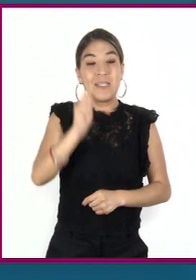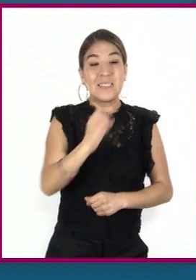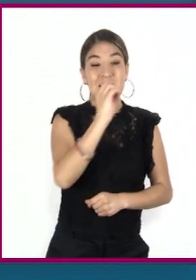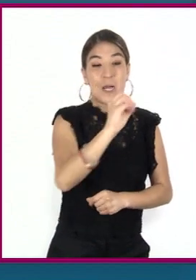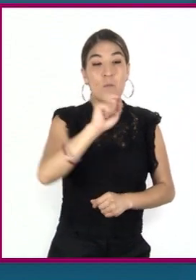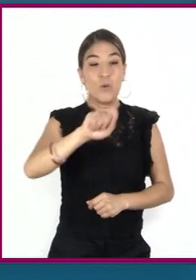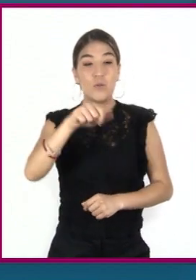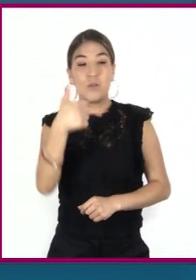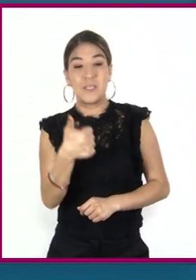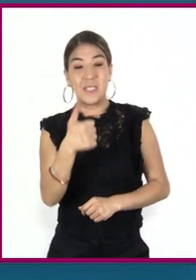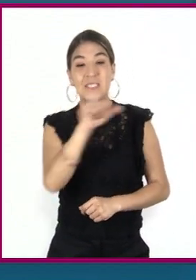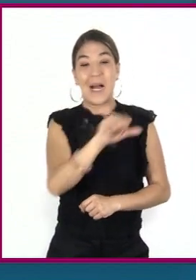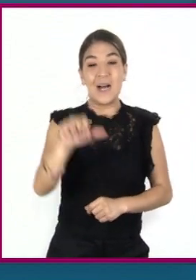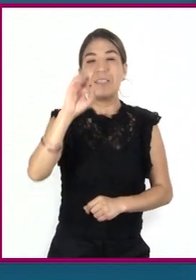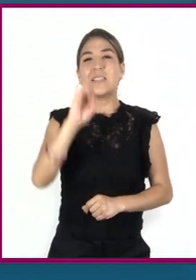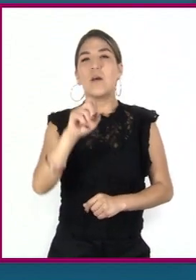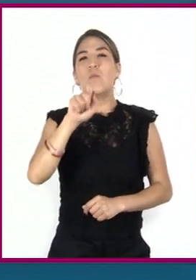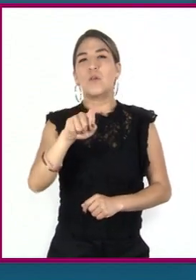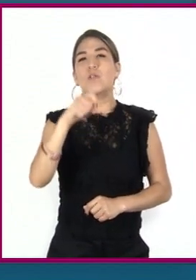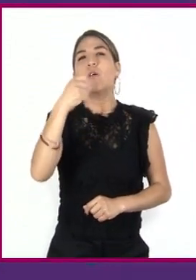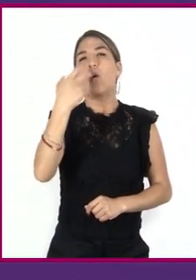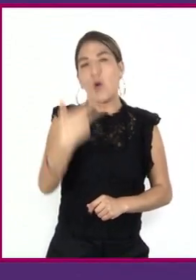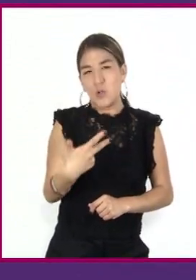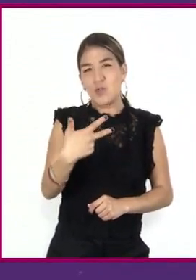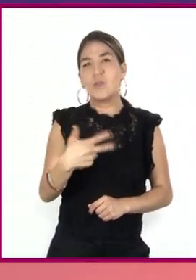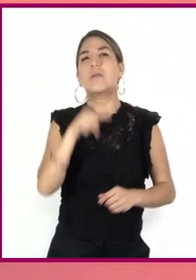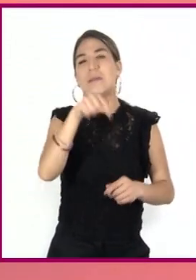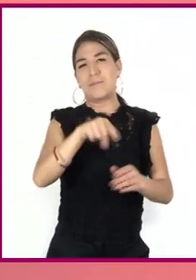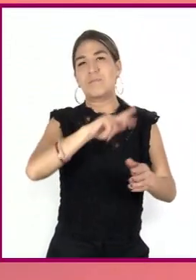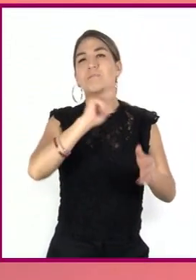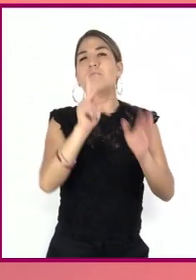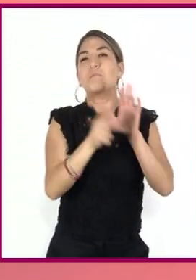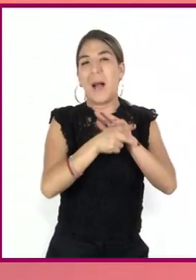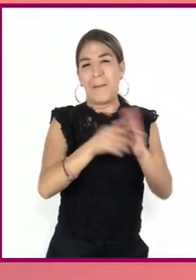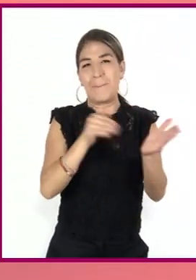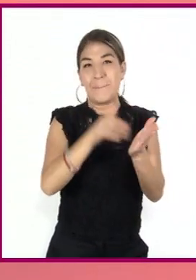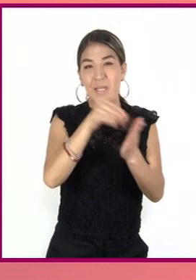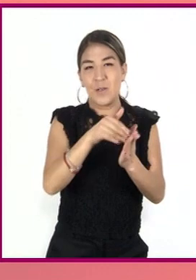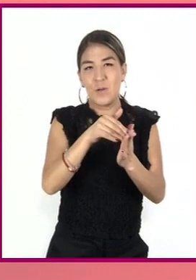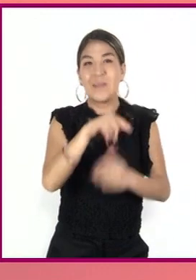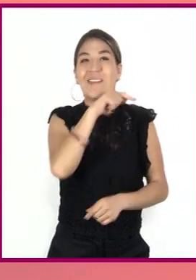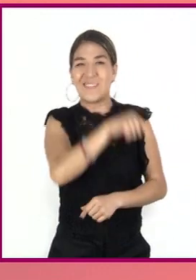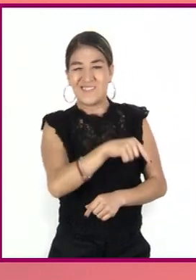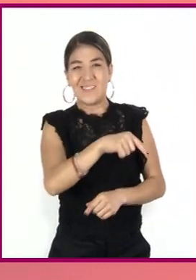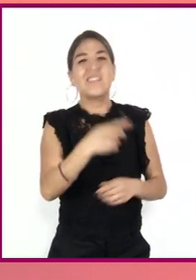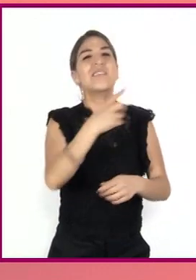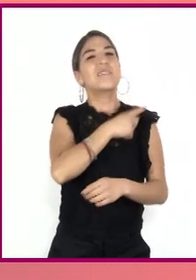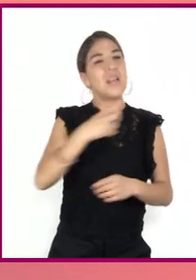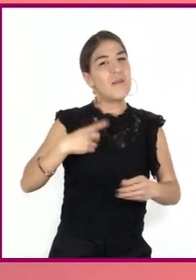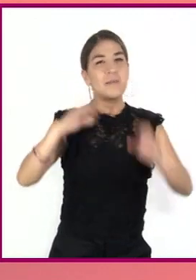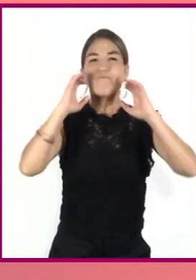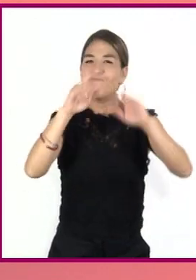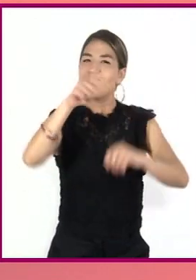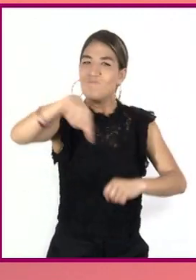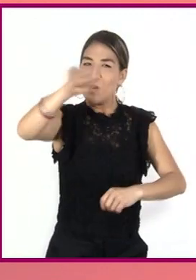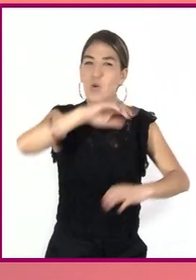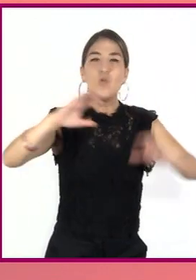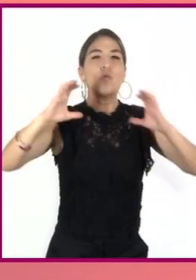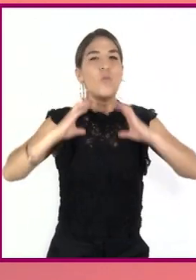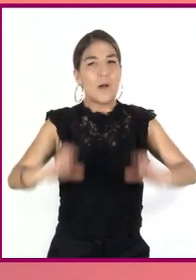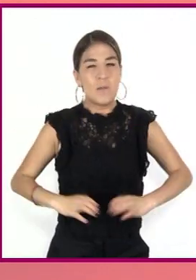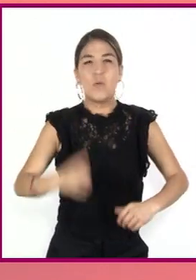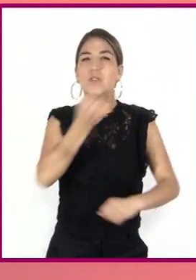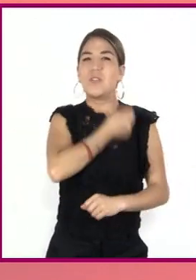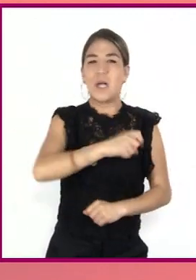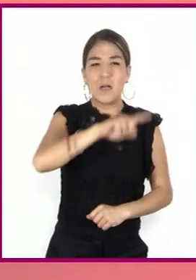0.6 a 0.8 partes por millón. Cuidar de nuestra salud y de nuestro cuerpo es importante. Una forma